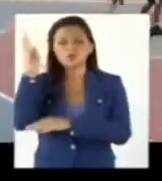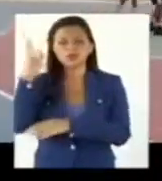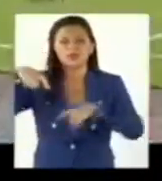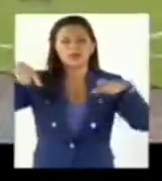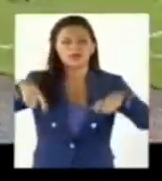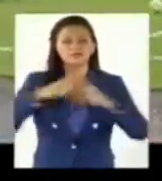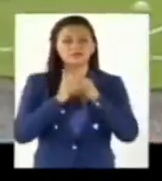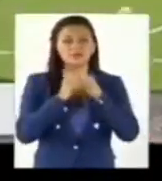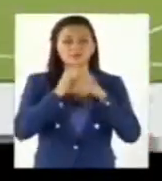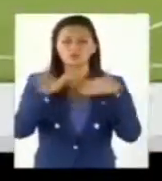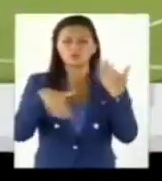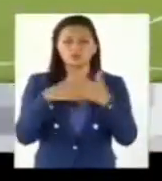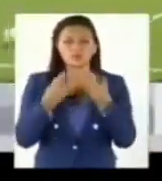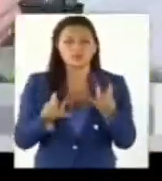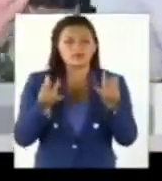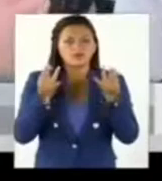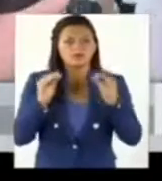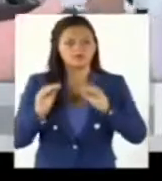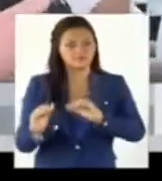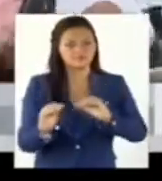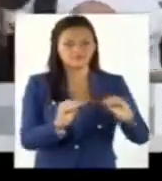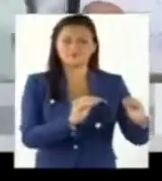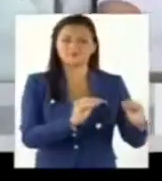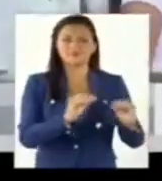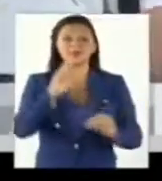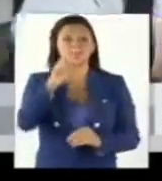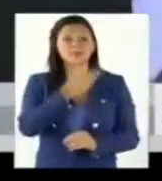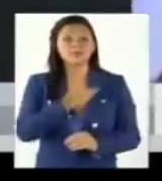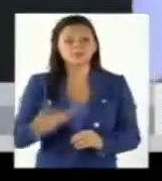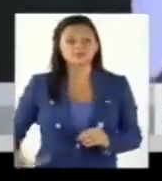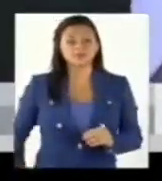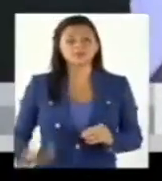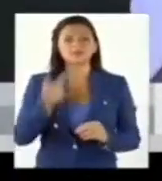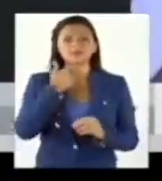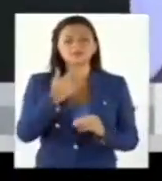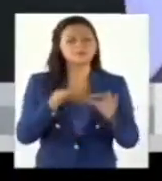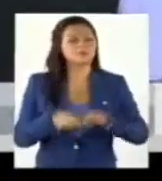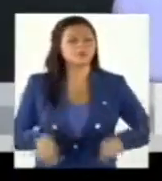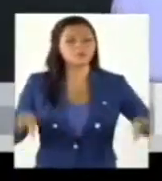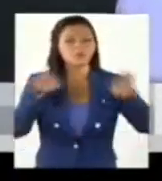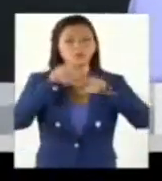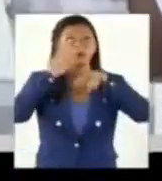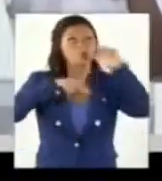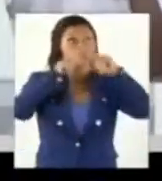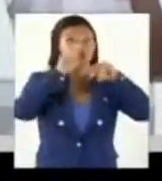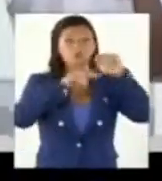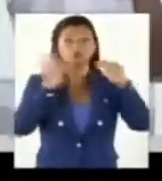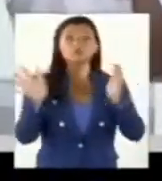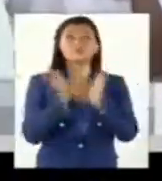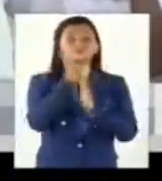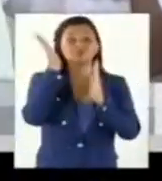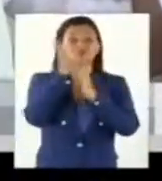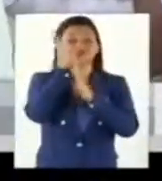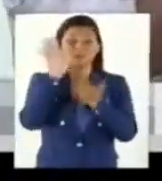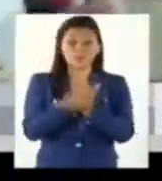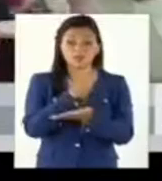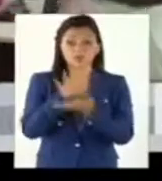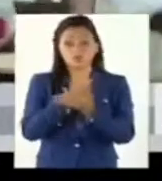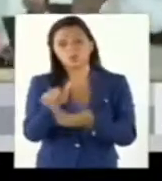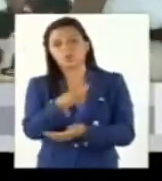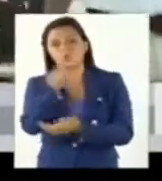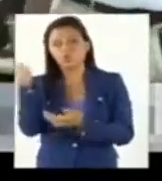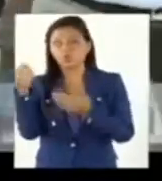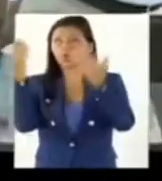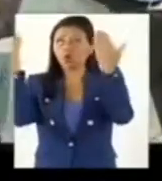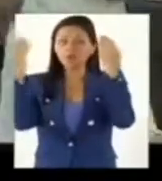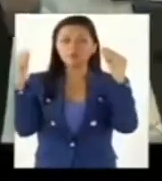deportivas para educar con calidad a los amazónicos. El segundo mandatario destacó que la construcción de las unidades educativas del